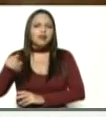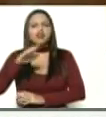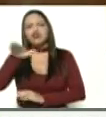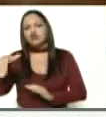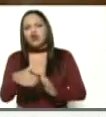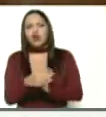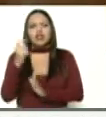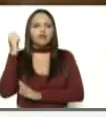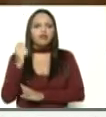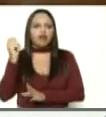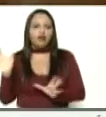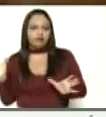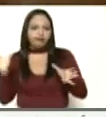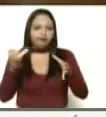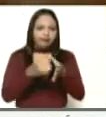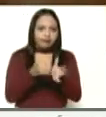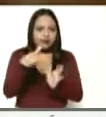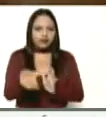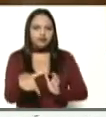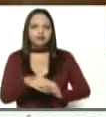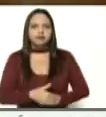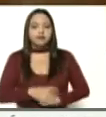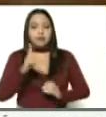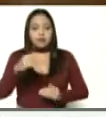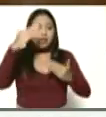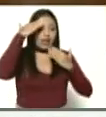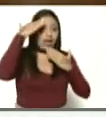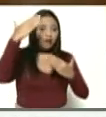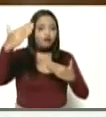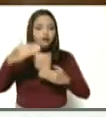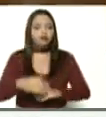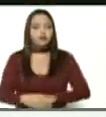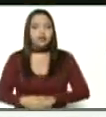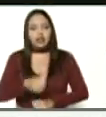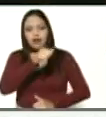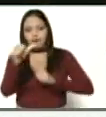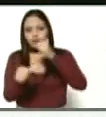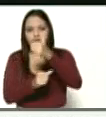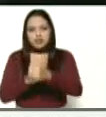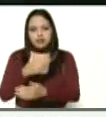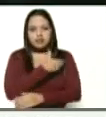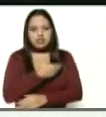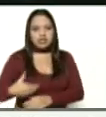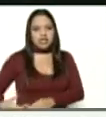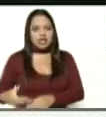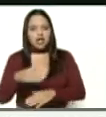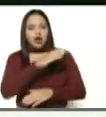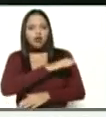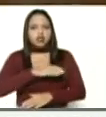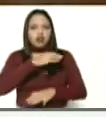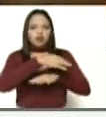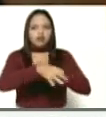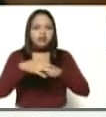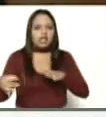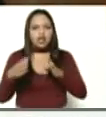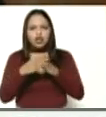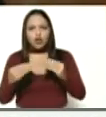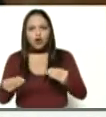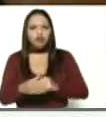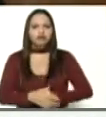acá. Igualmente saludo a nuestra vicepresidenta del Consejo Municipal y con ella a todos los concejales y